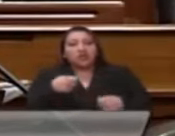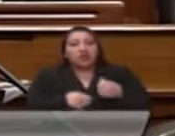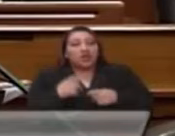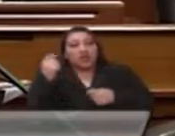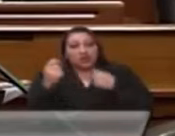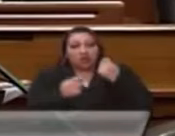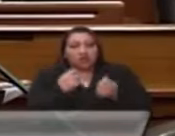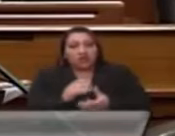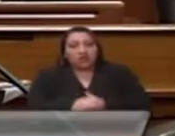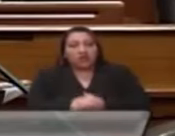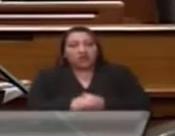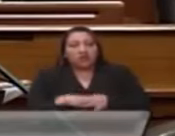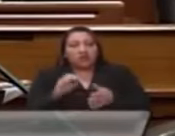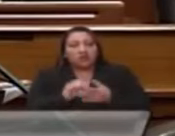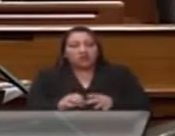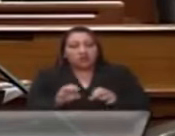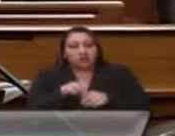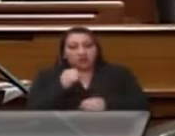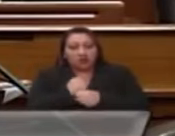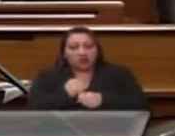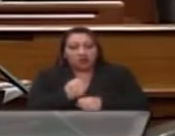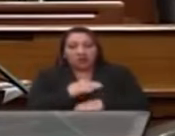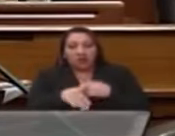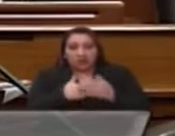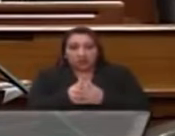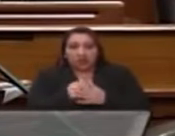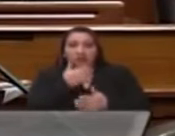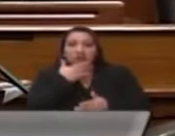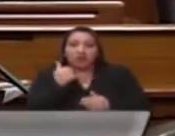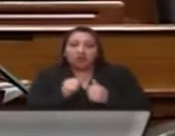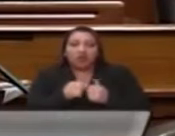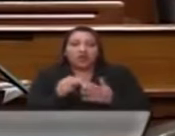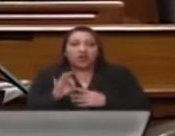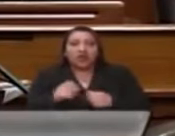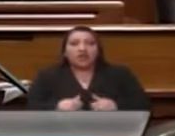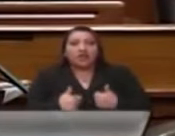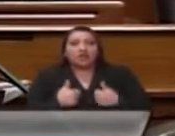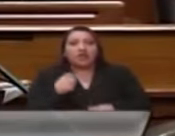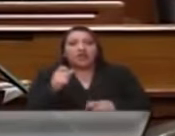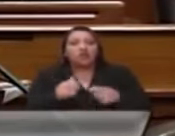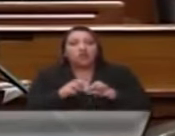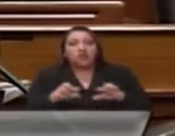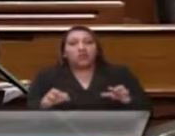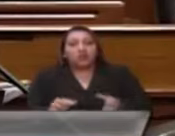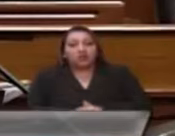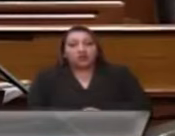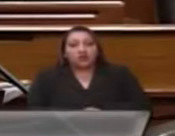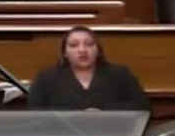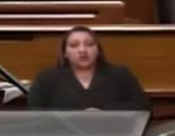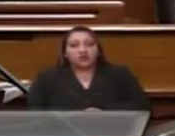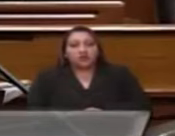y turismo, generaremos empleo productivo y mejoraremos la calidad de vida de nuestra población.